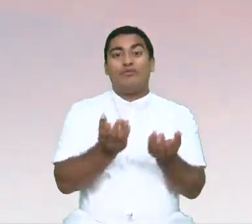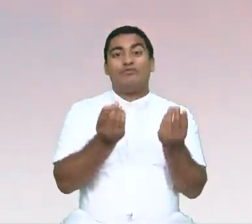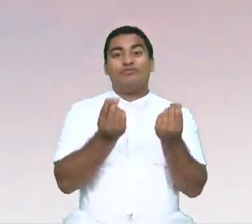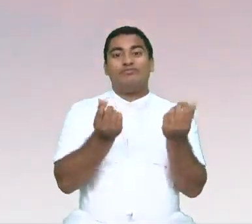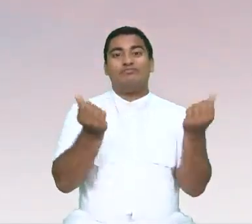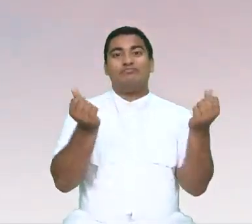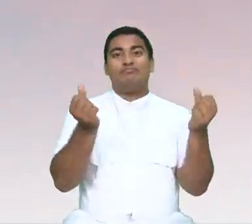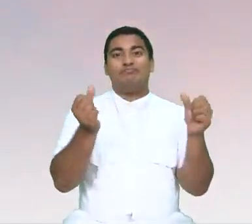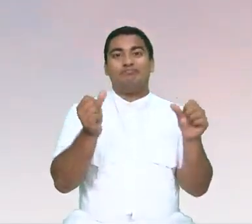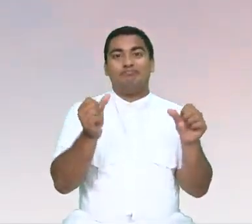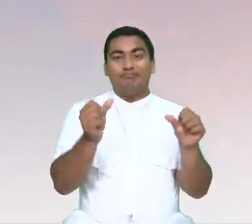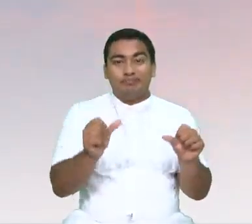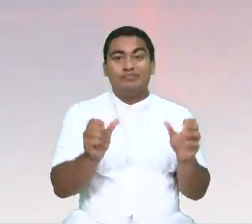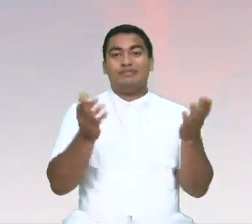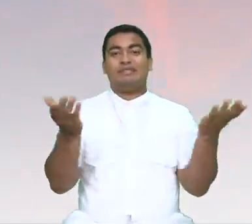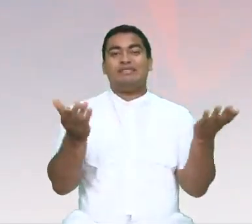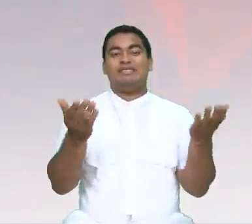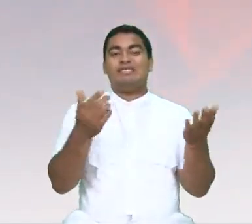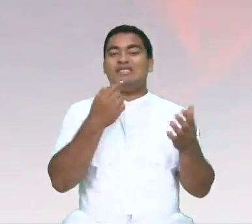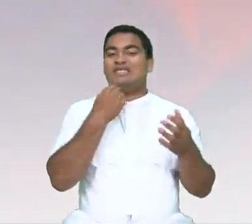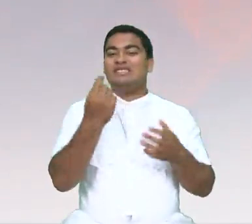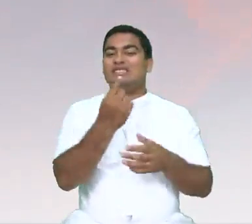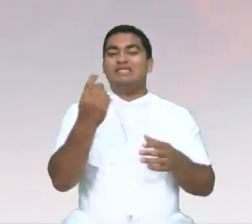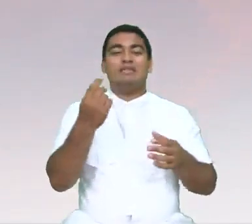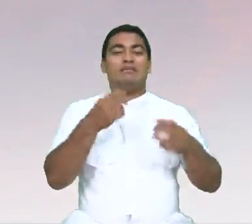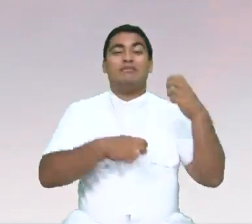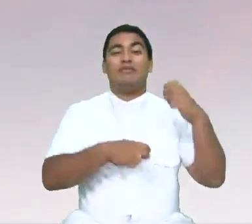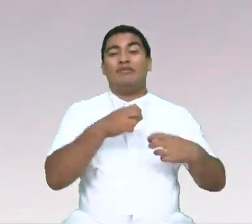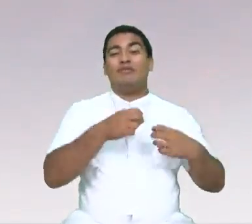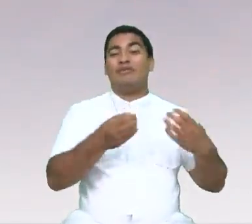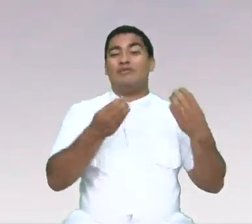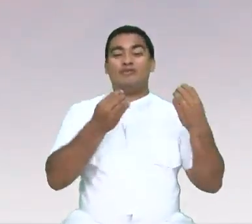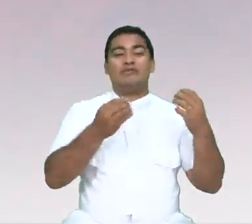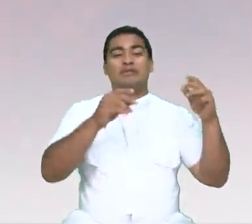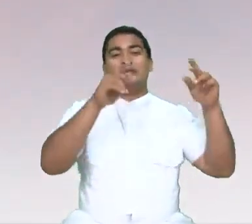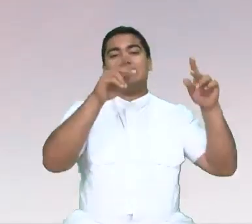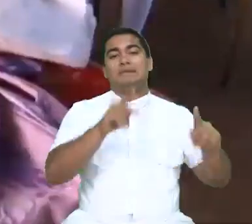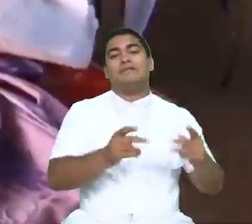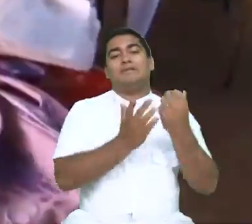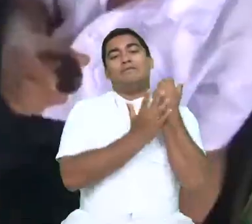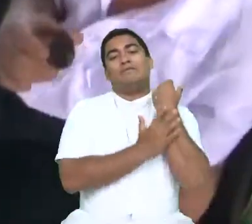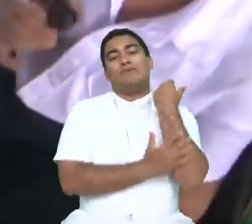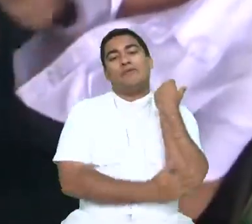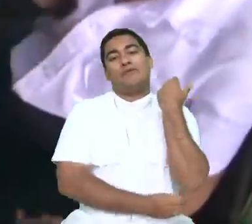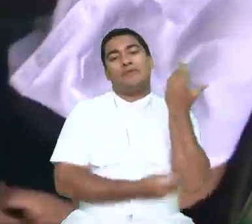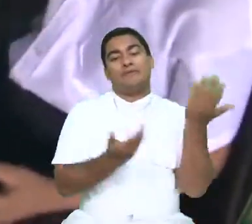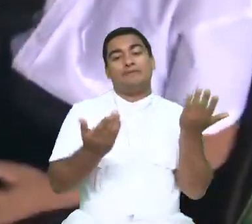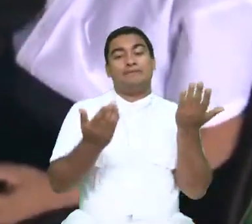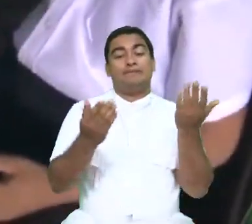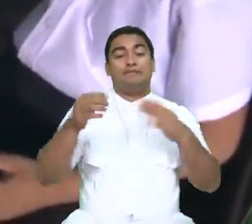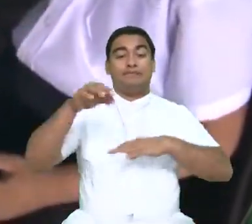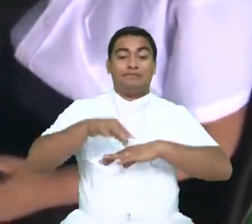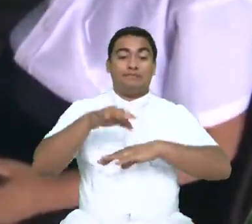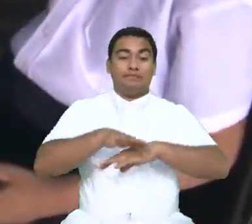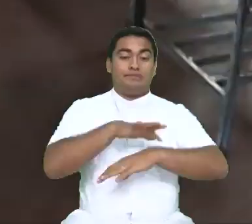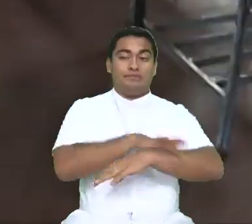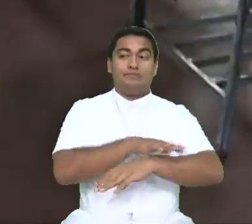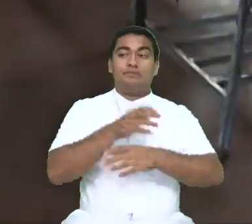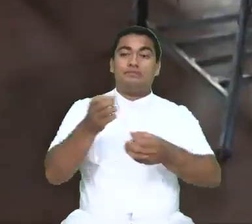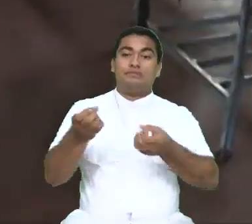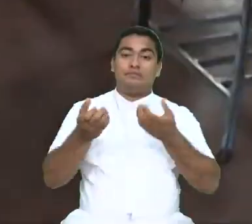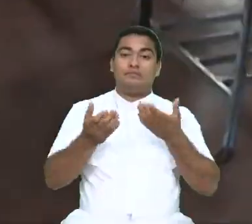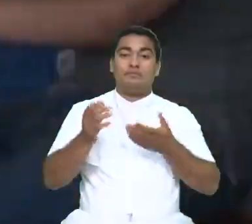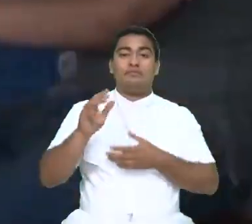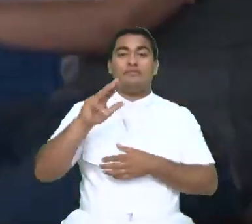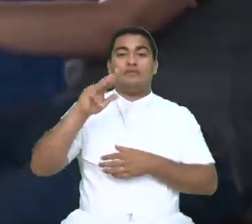afectando y los que más sufren son las personas de menos recursos. La compañera Rosario Murillo informó que este 9